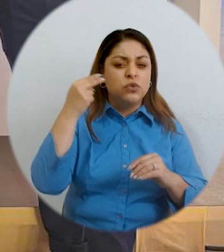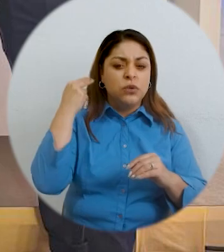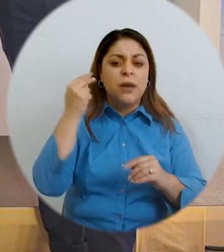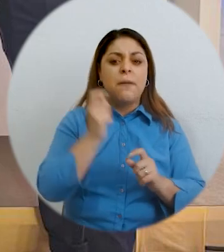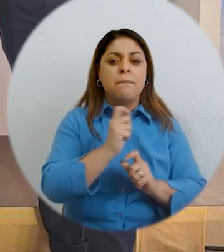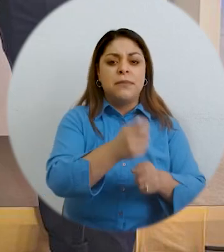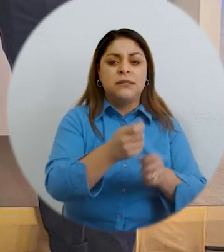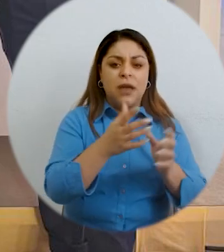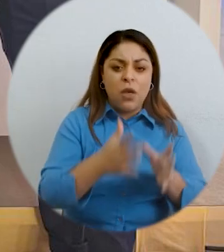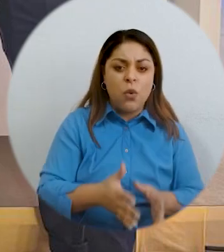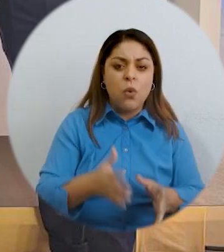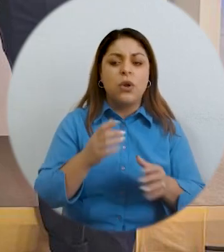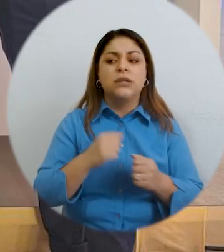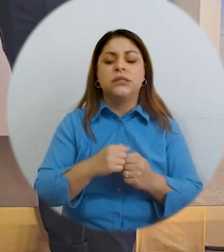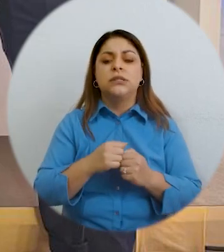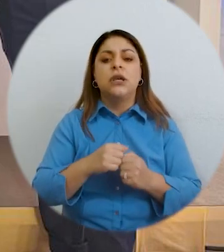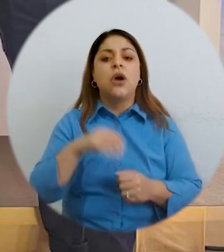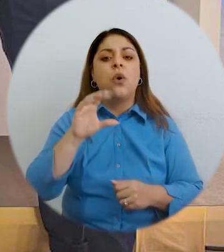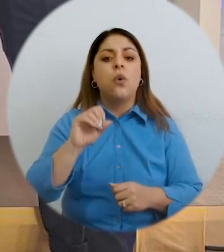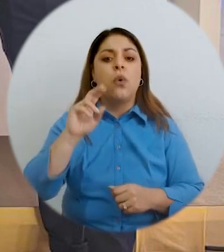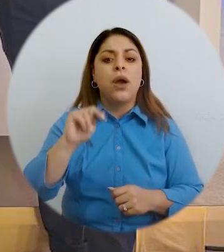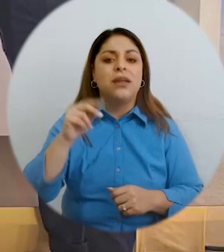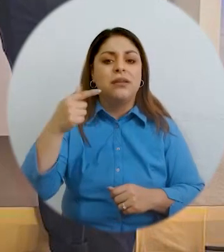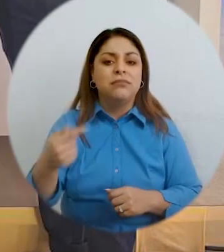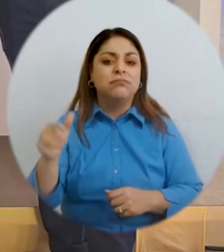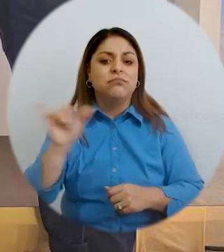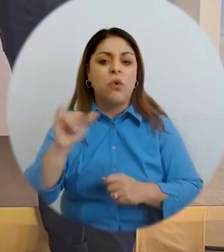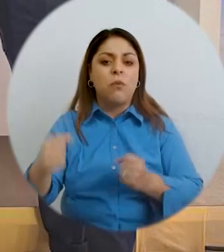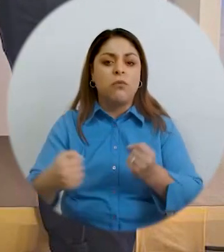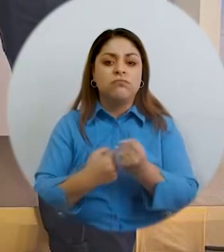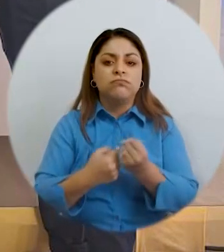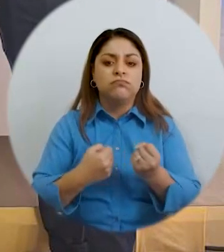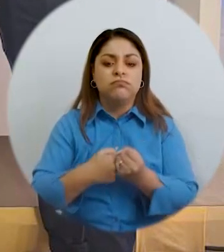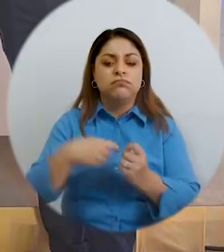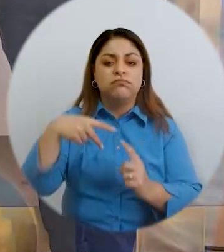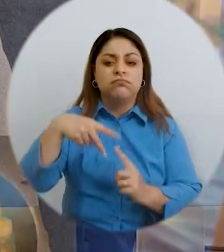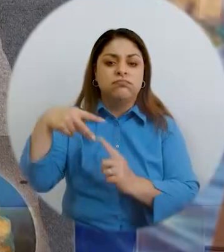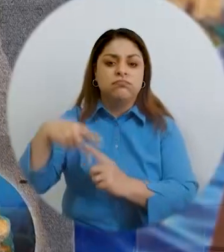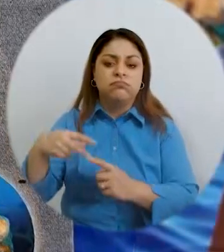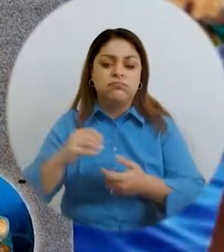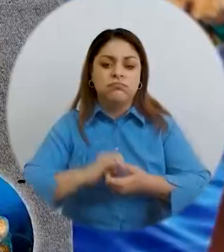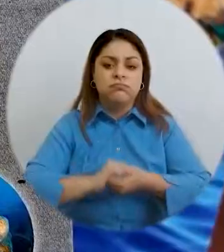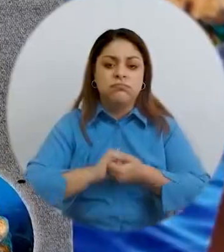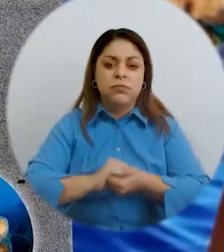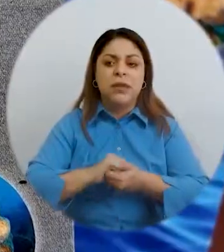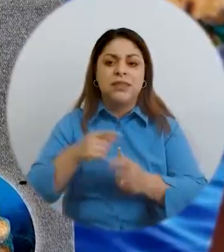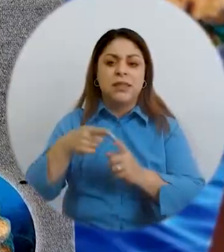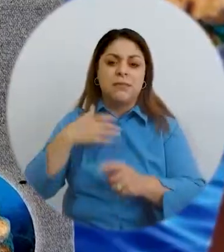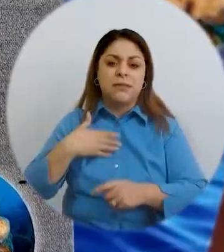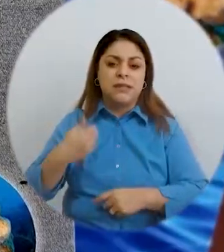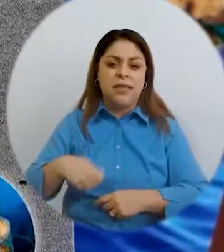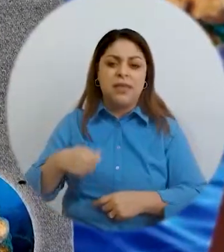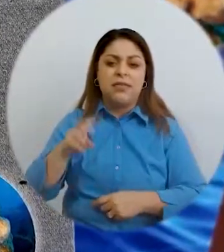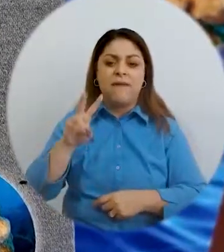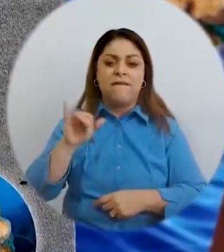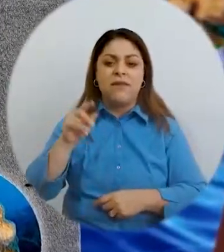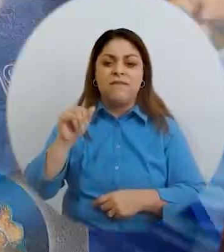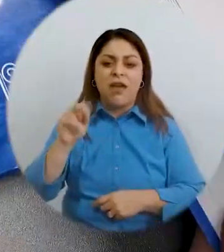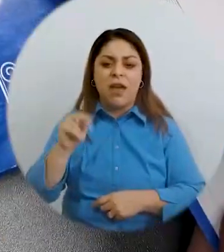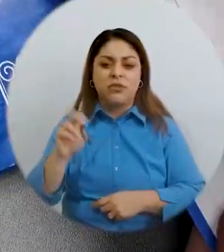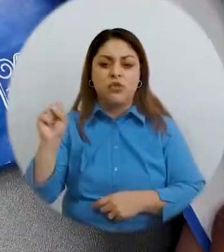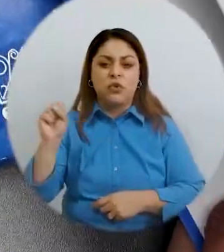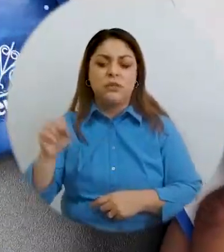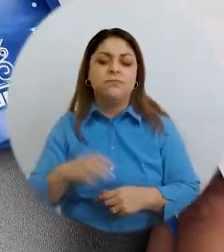través de la red de pescadores, estaban las ONGs como Cope Solidar a través de la presidenta Vivian Solís, estaban